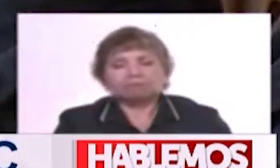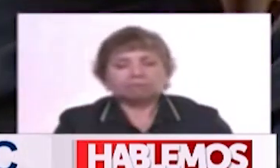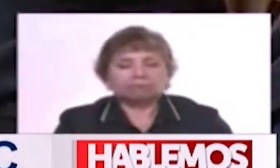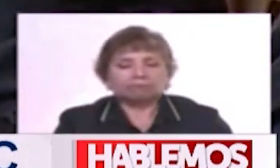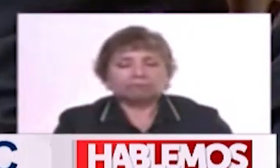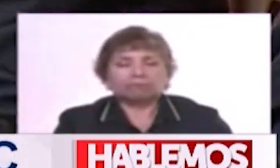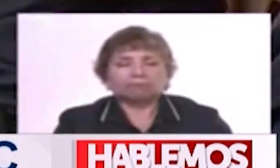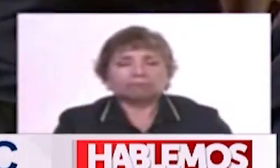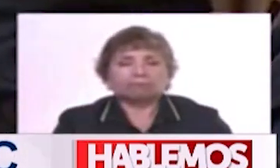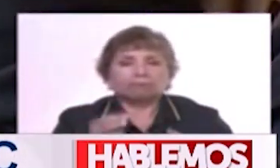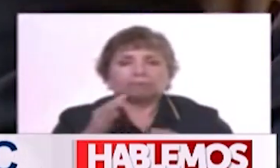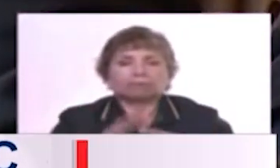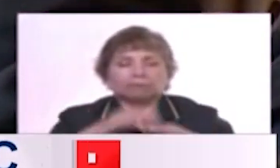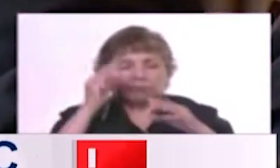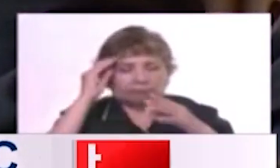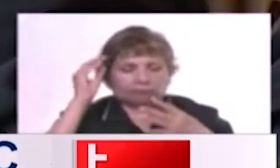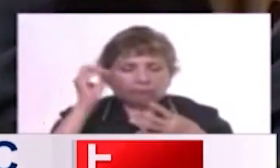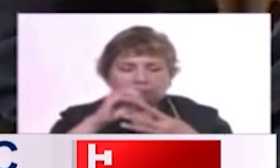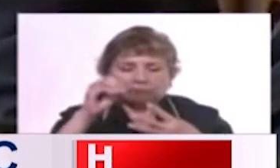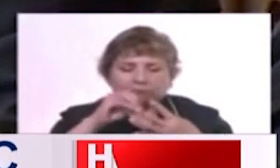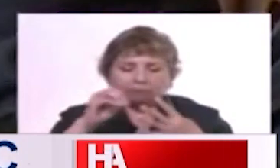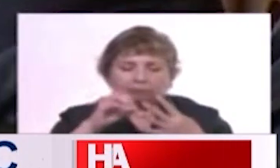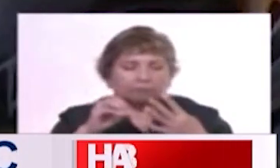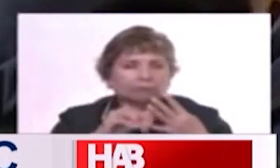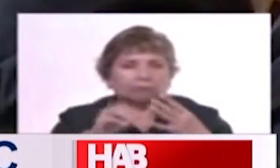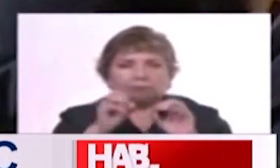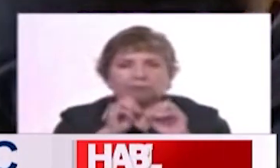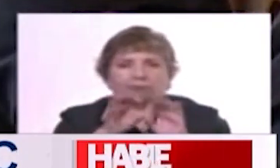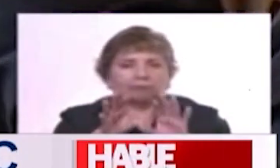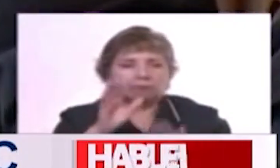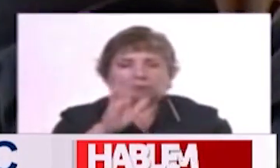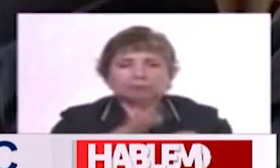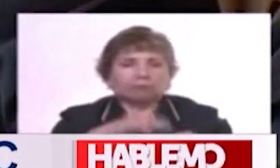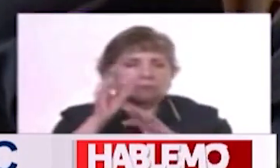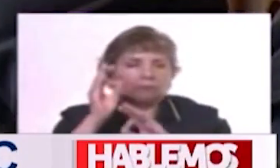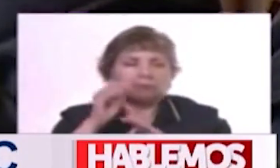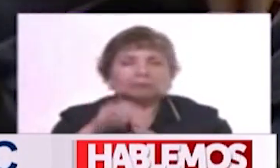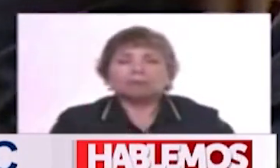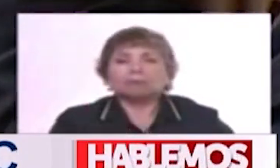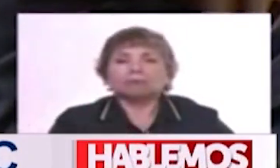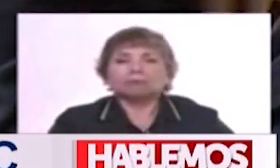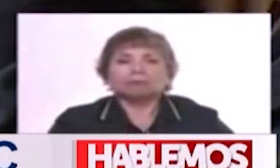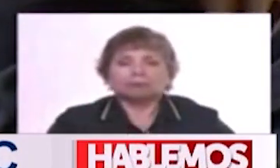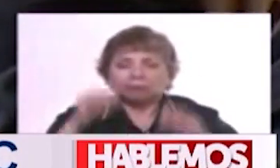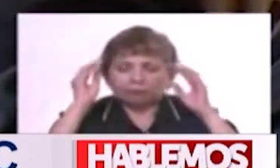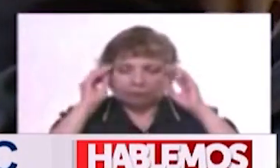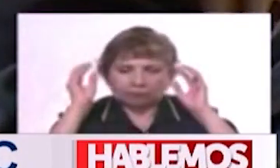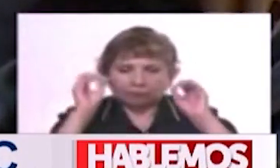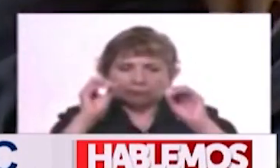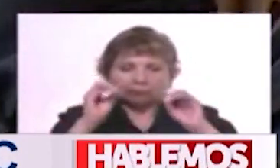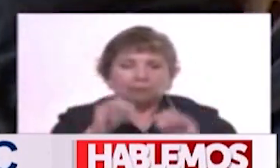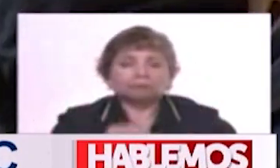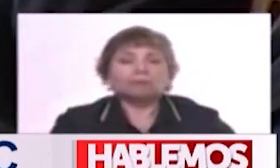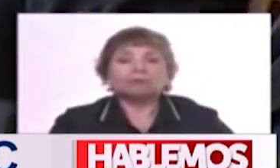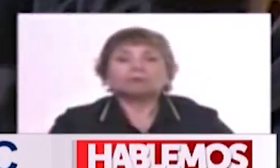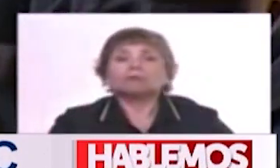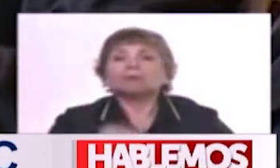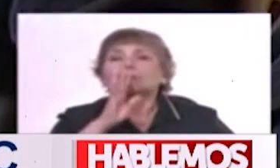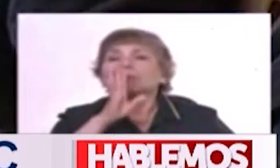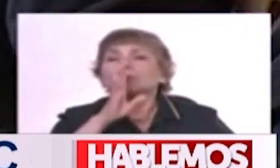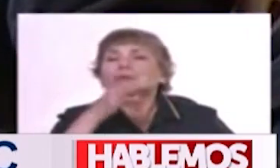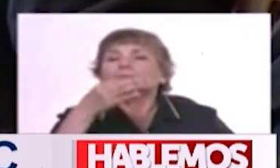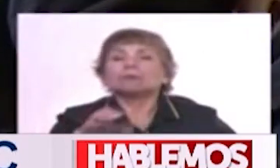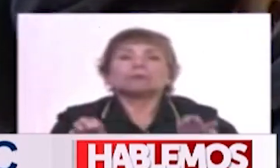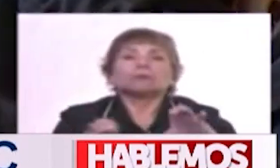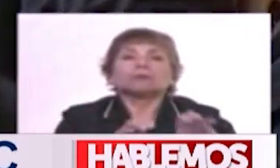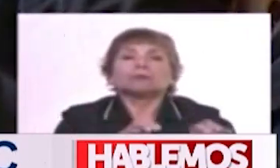vamos a una cuestión objetiva y clara. Aquí no estamos disertando sobre opiniones. Estamos hablando de